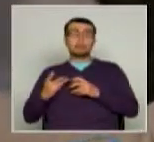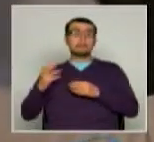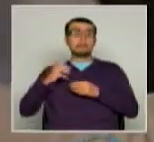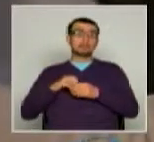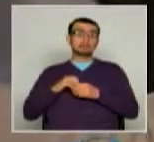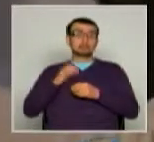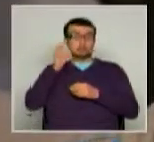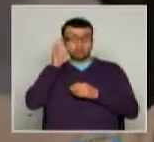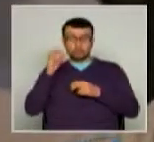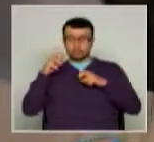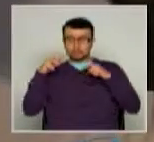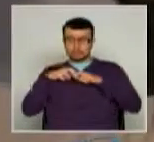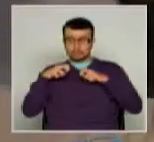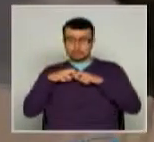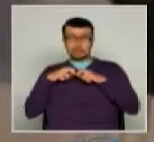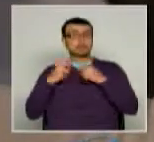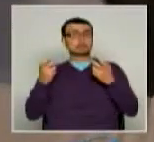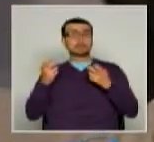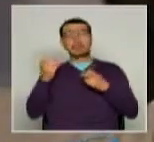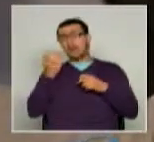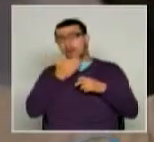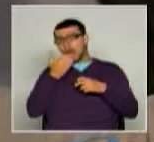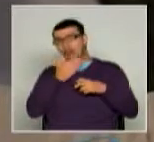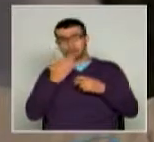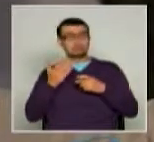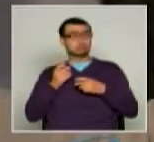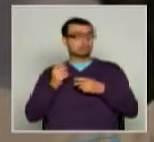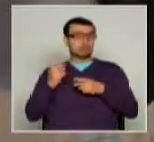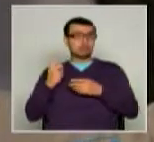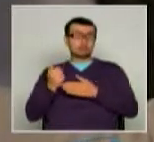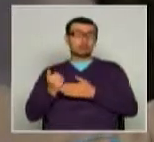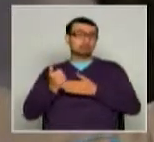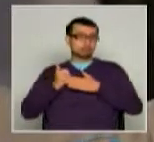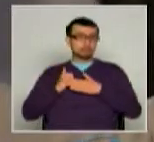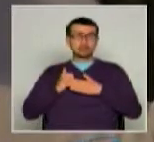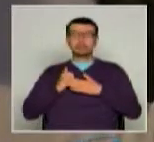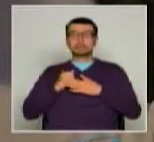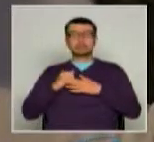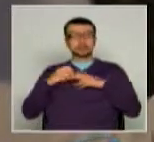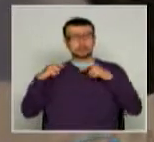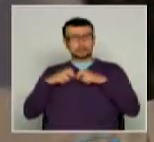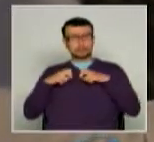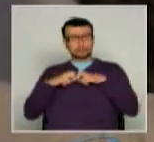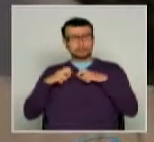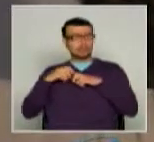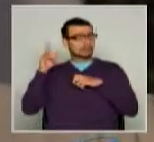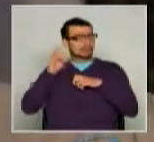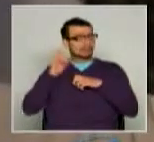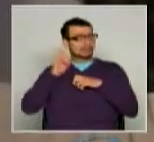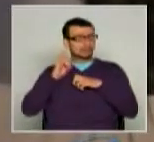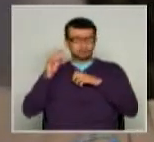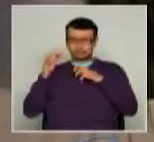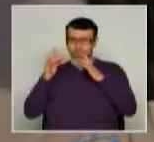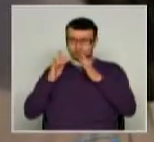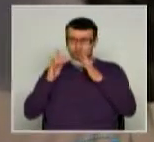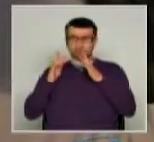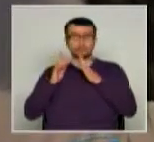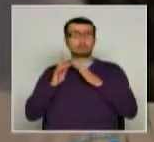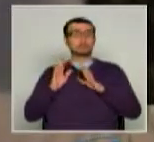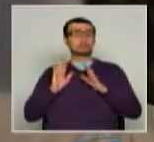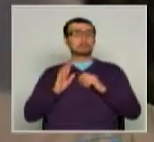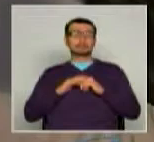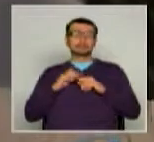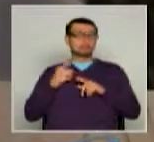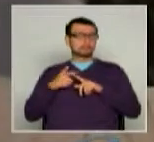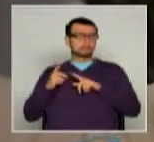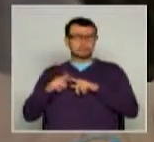con electroterapia. Podemos ayudarnos con unos TENS que transmiten ondas de baja frecuencia, o podemos utilizar ventosas,